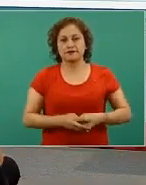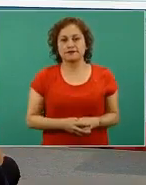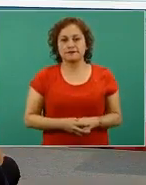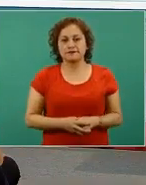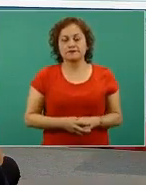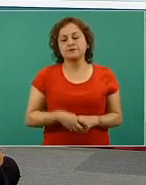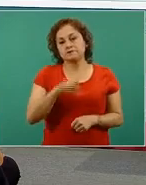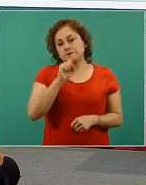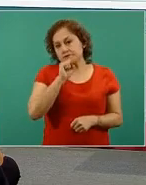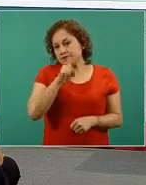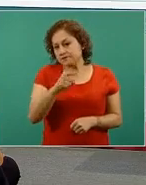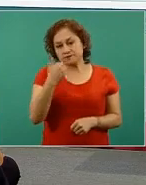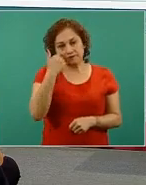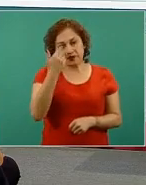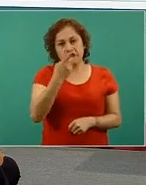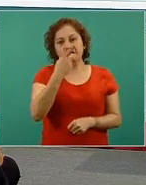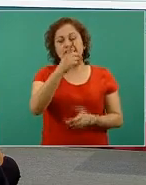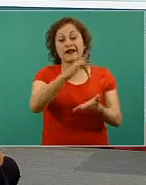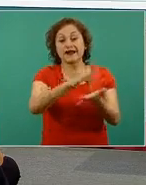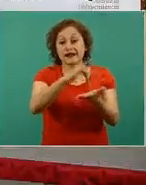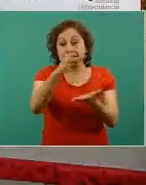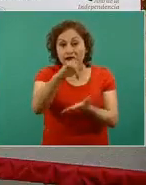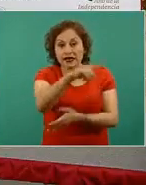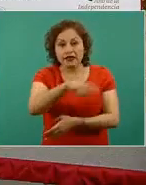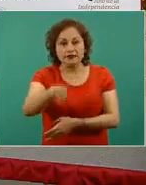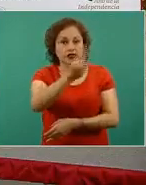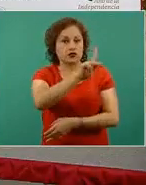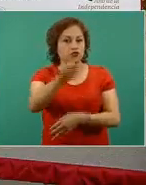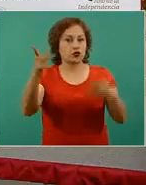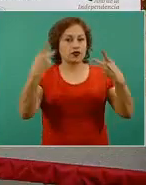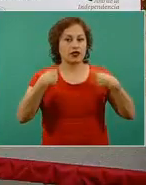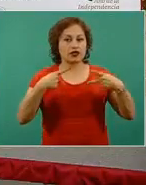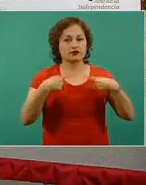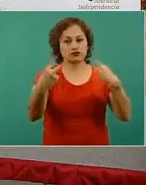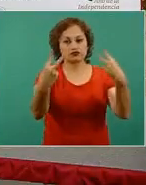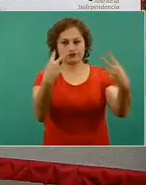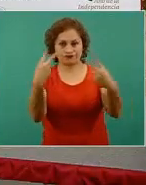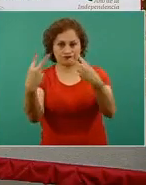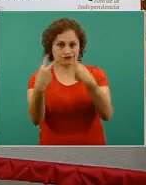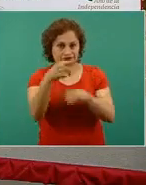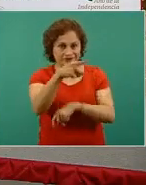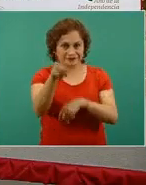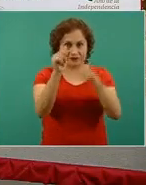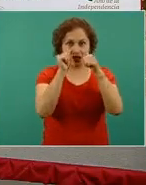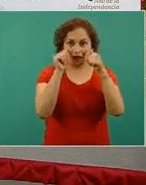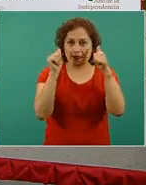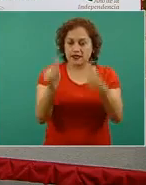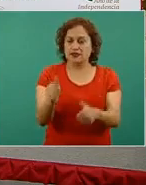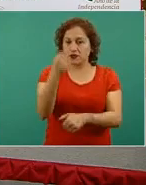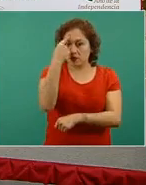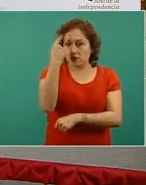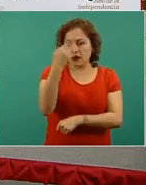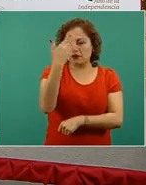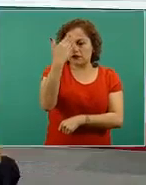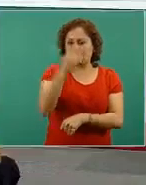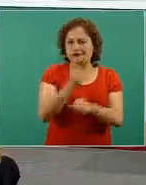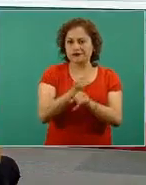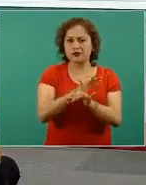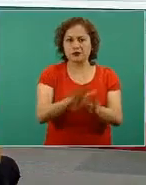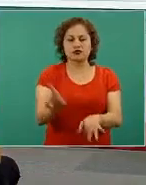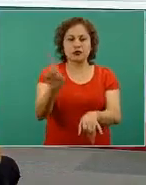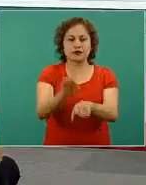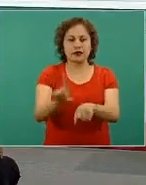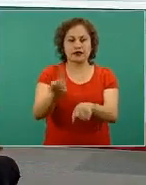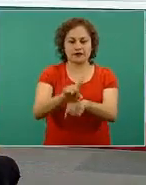su atención a todas y todos los que nos están visualizando para tener información que se brinda de manera diaria en esta conferencia de